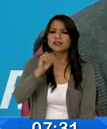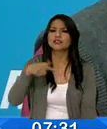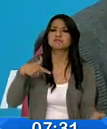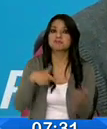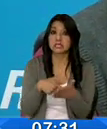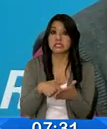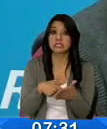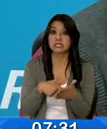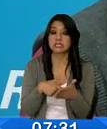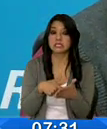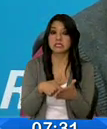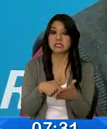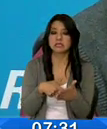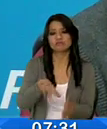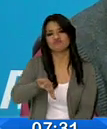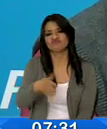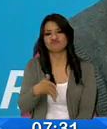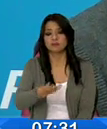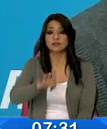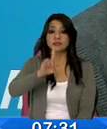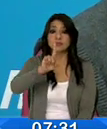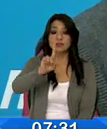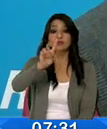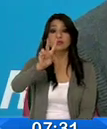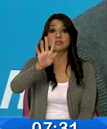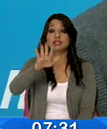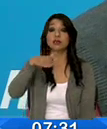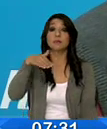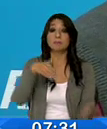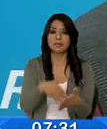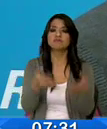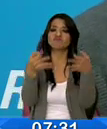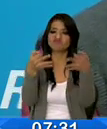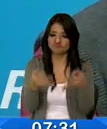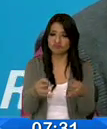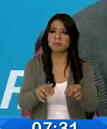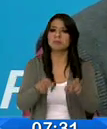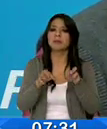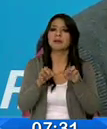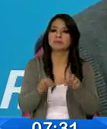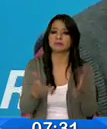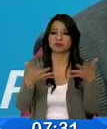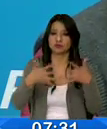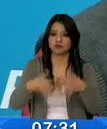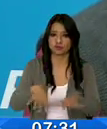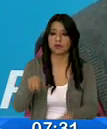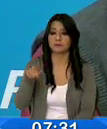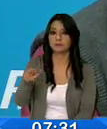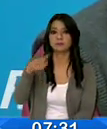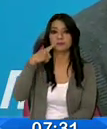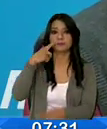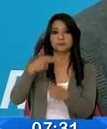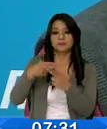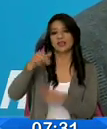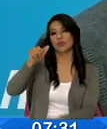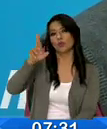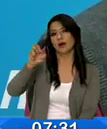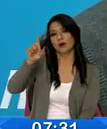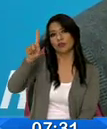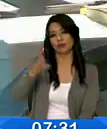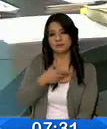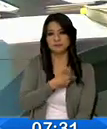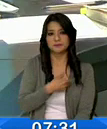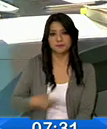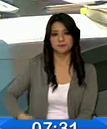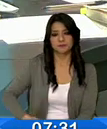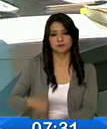500.000, de los cuales alrededor de 125.000 legalizados. Está con nosotros Eduardo Febres Cordero, presidente de la Fundación